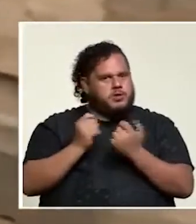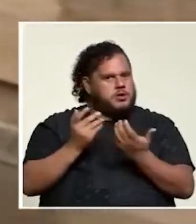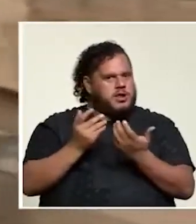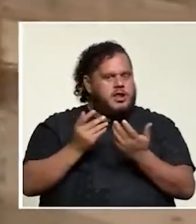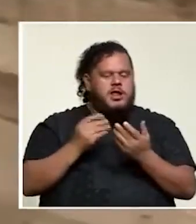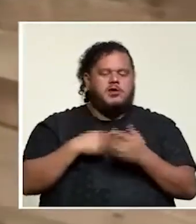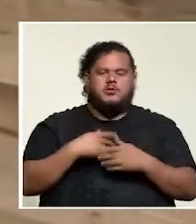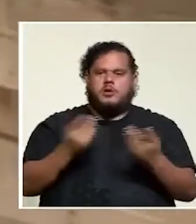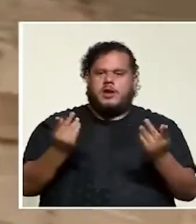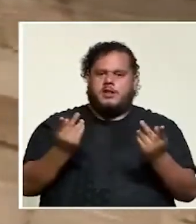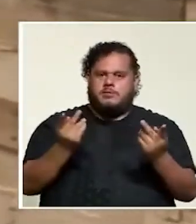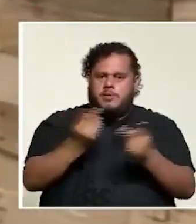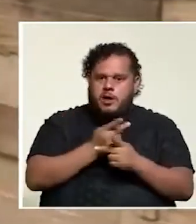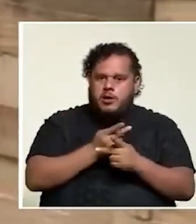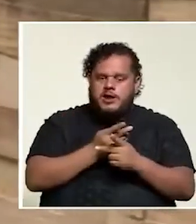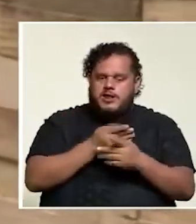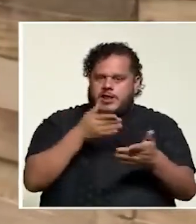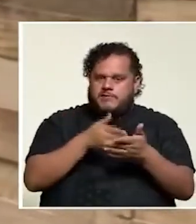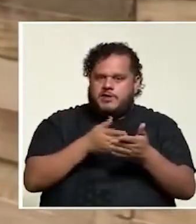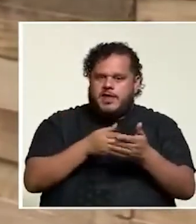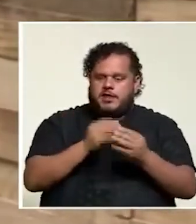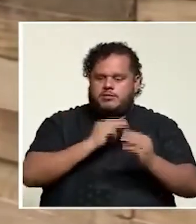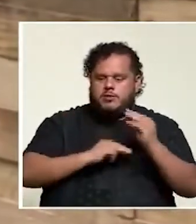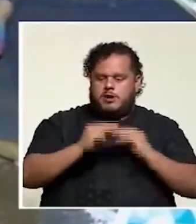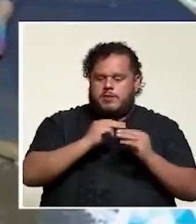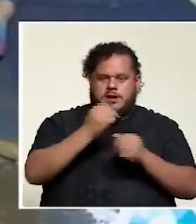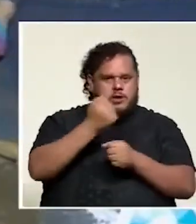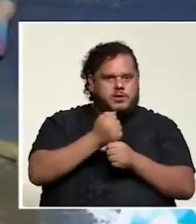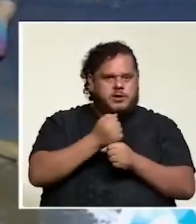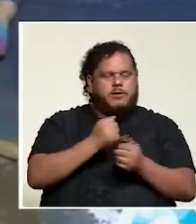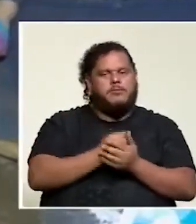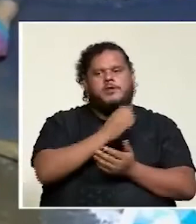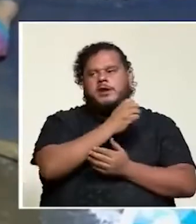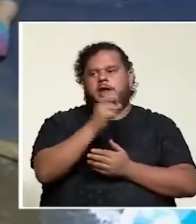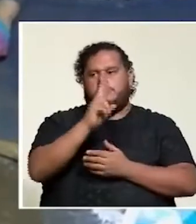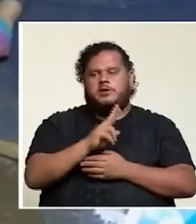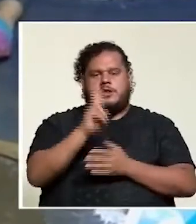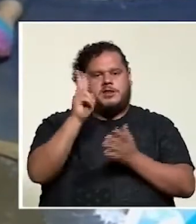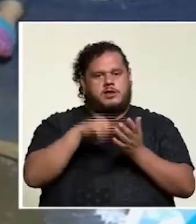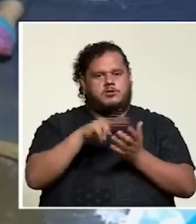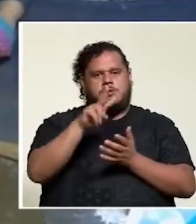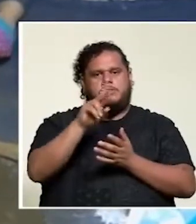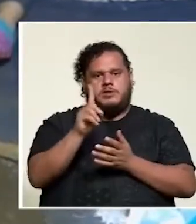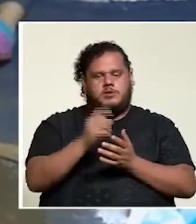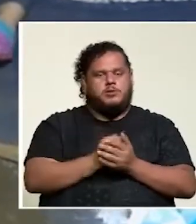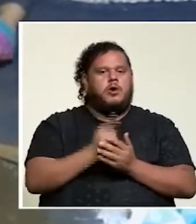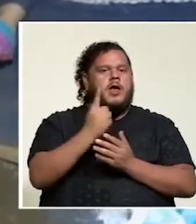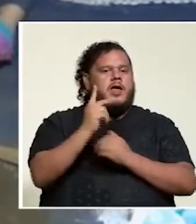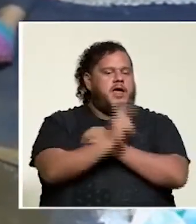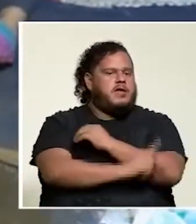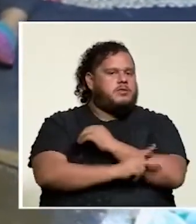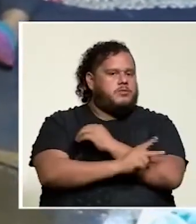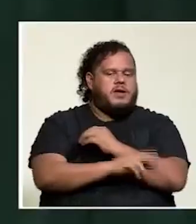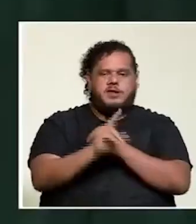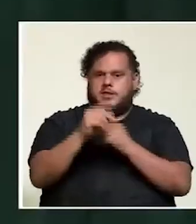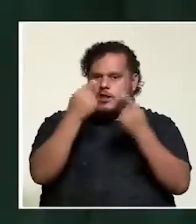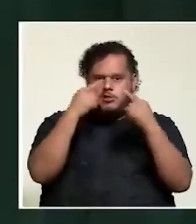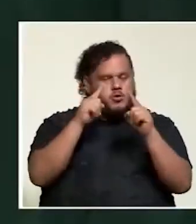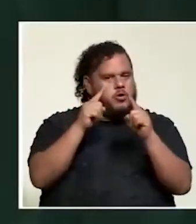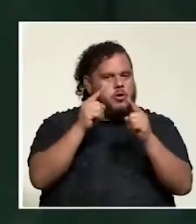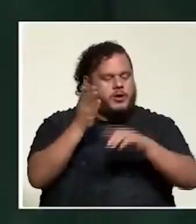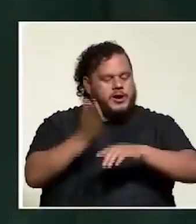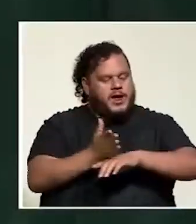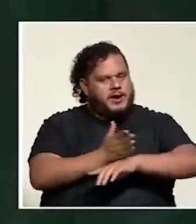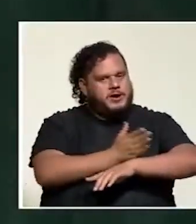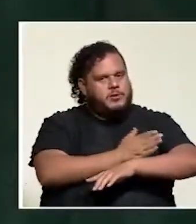las más castigadas por el mercado laboral. La Costa Rica del 2021 es un país que no logra recuperar